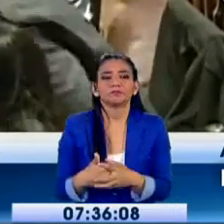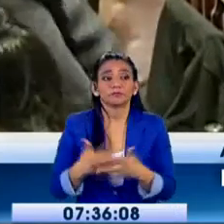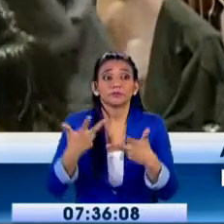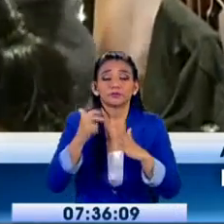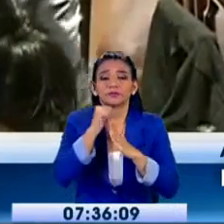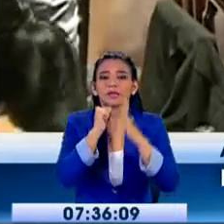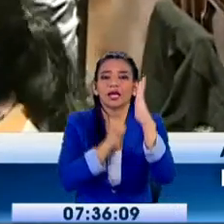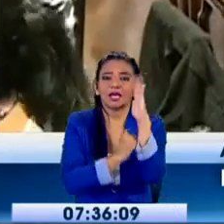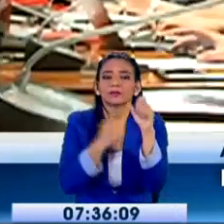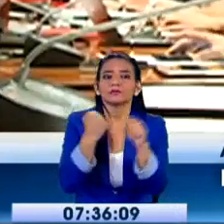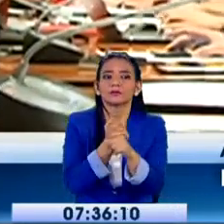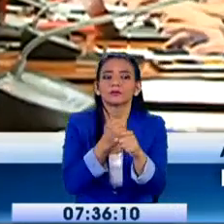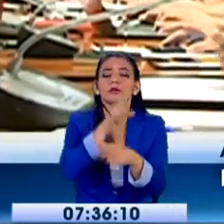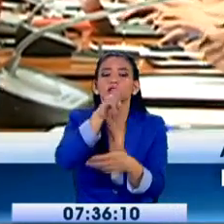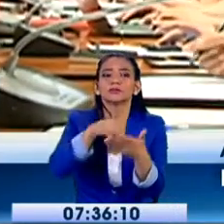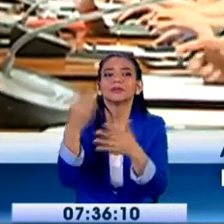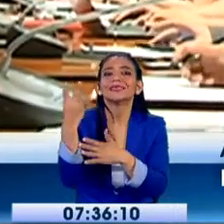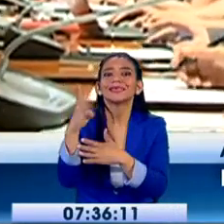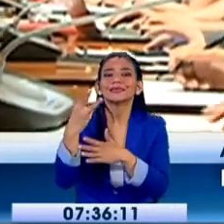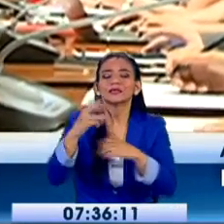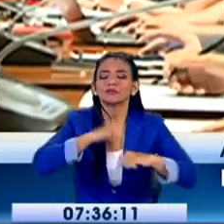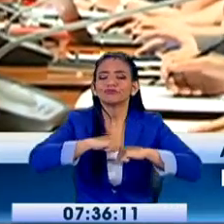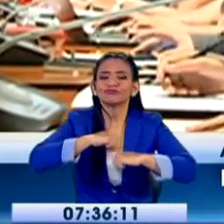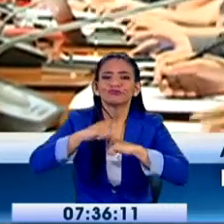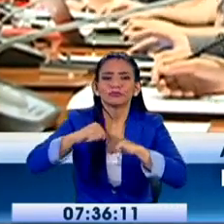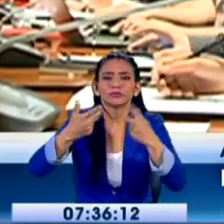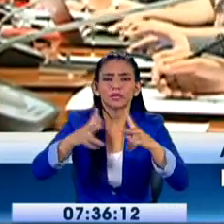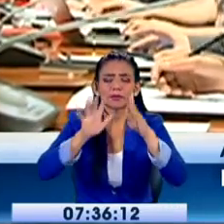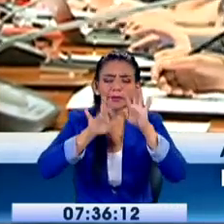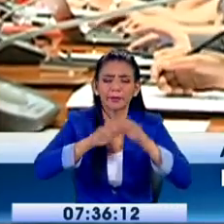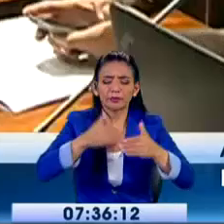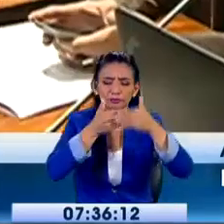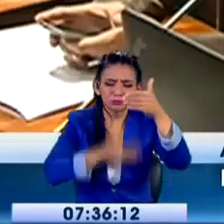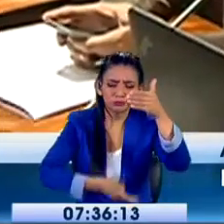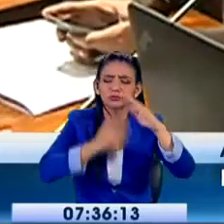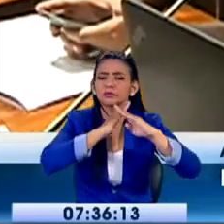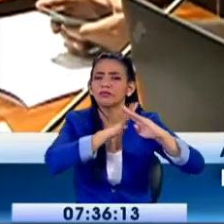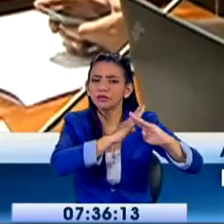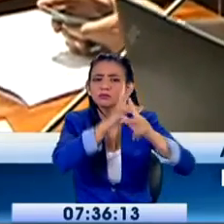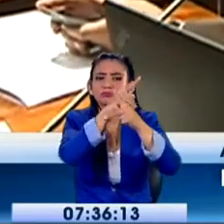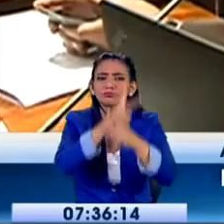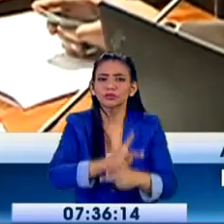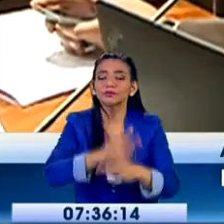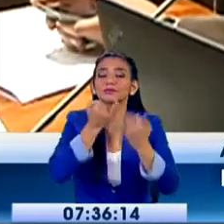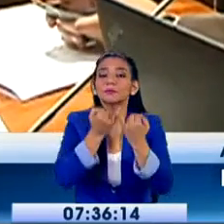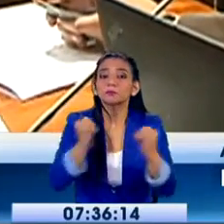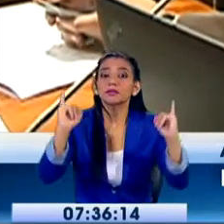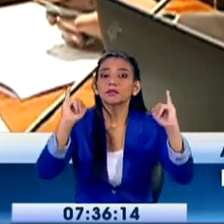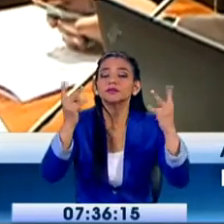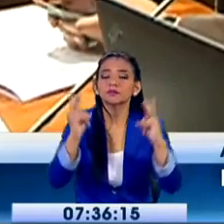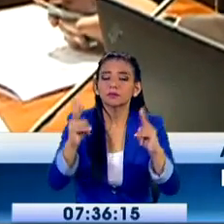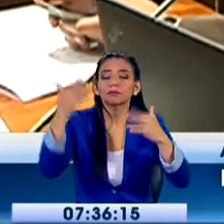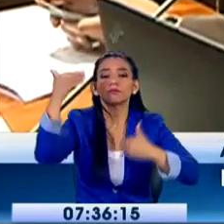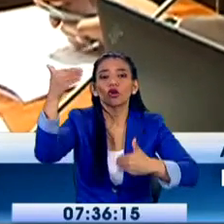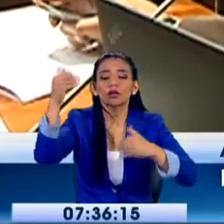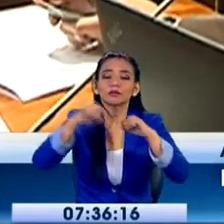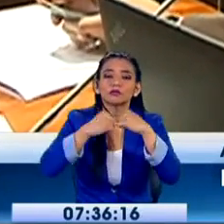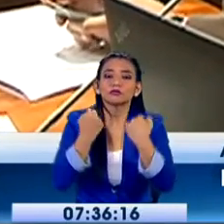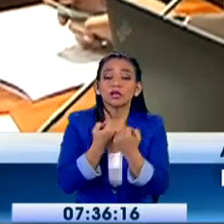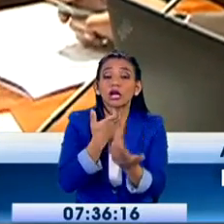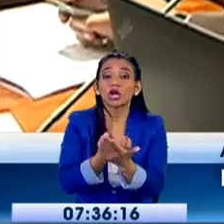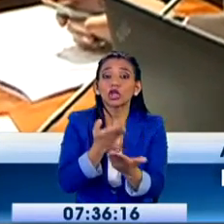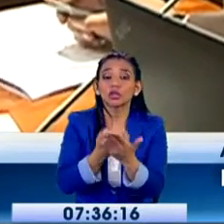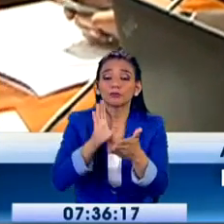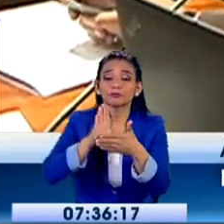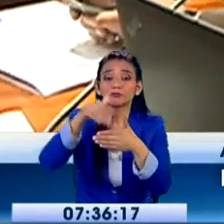de trabajo del 2016 y elaboró un manifiesto encaminado a la defensa, protección y promoción de la independencia y unión política, social y económica de